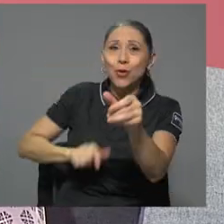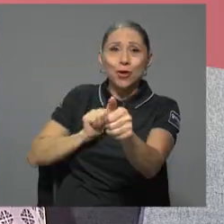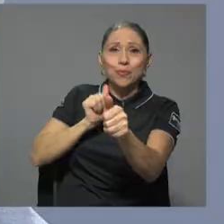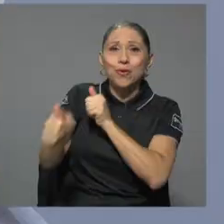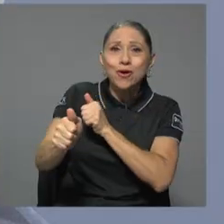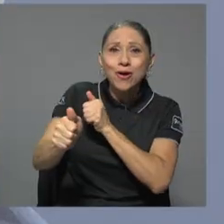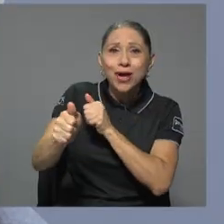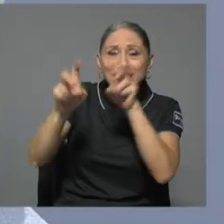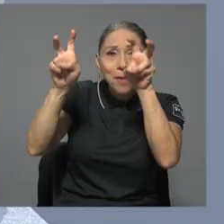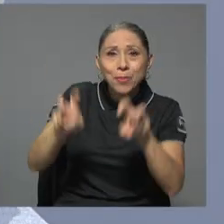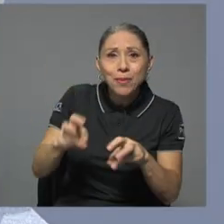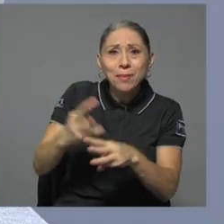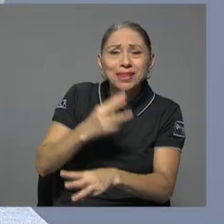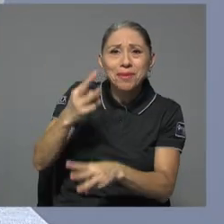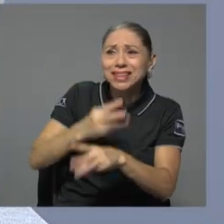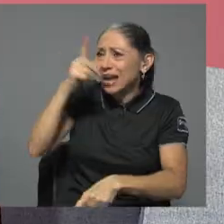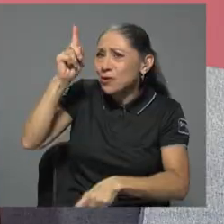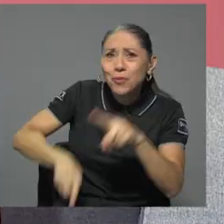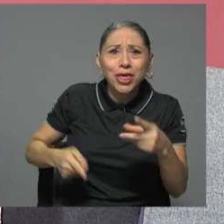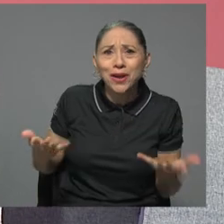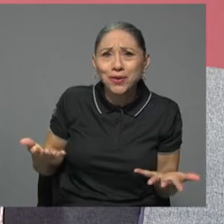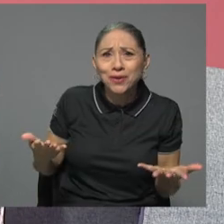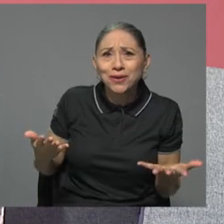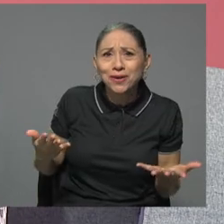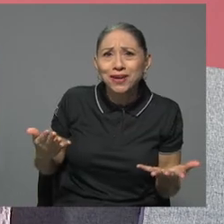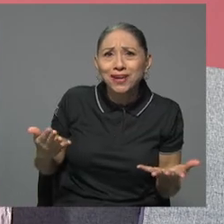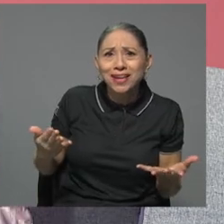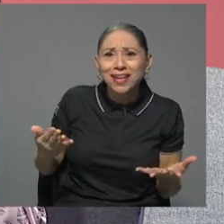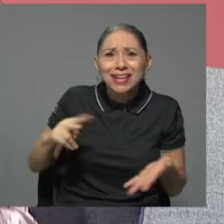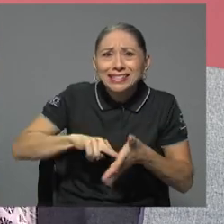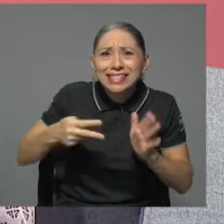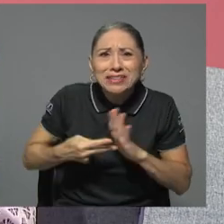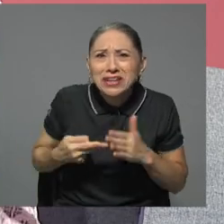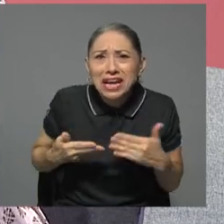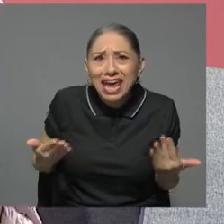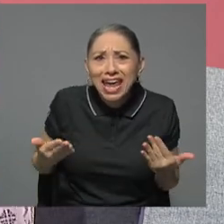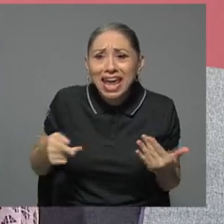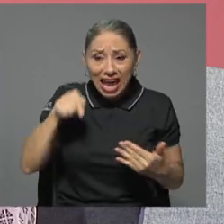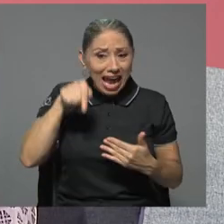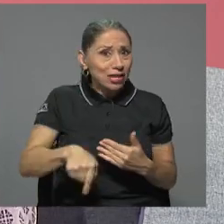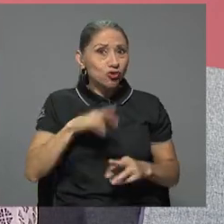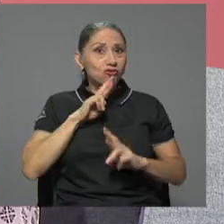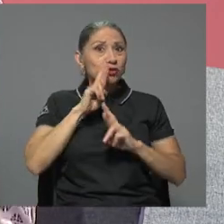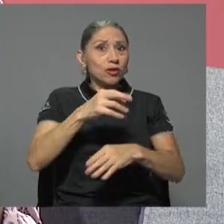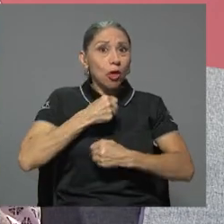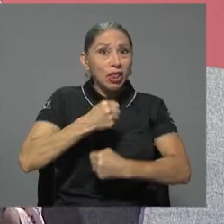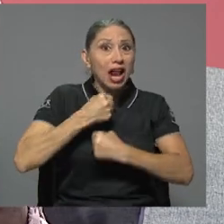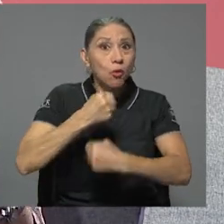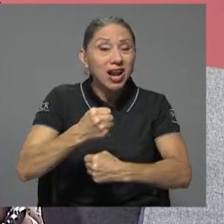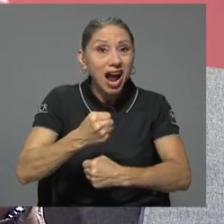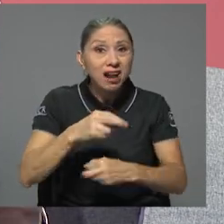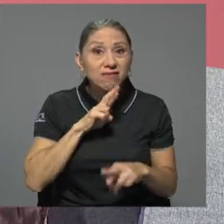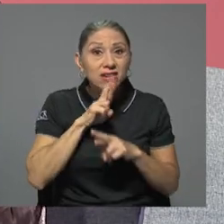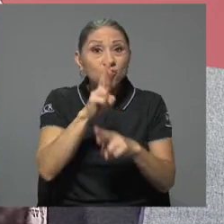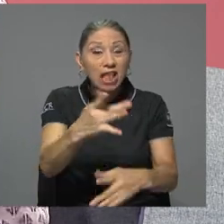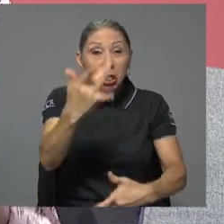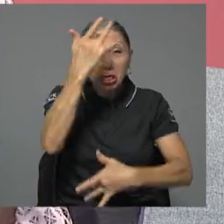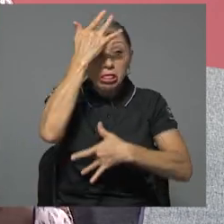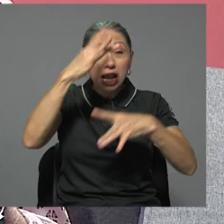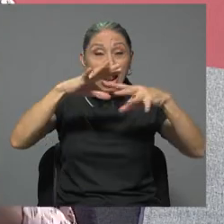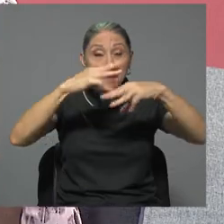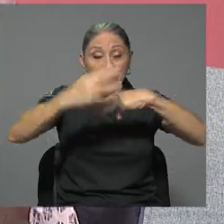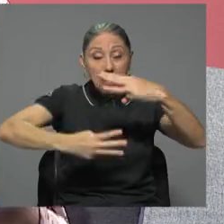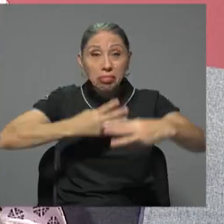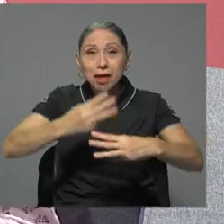6 y mantuvieron entonces qué es lo que eso le está diciendo usted esto no es la huelga esto no es la pandemia este es un sistema que